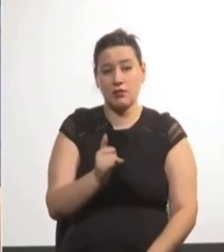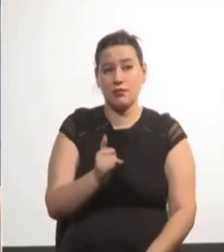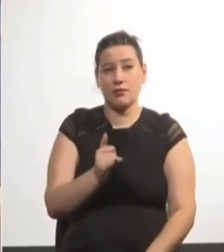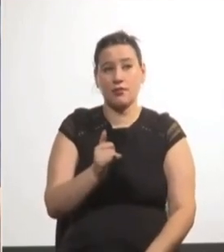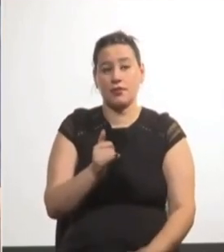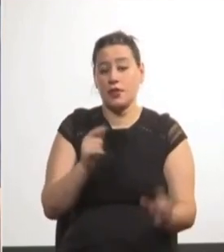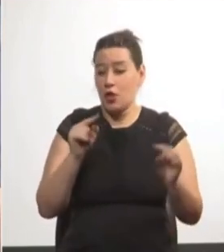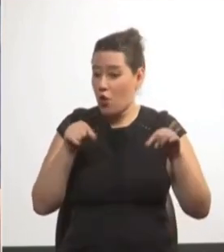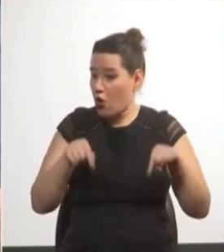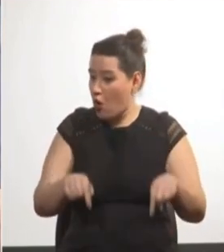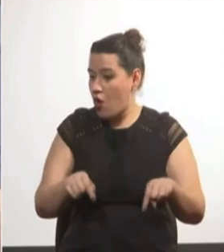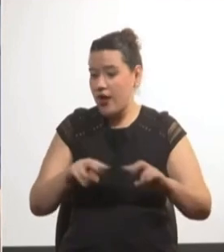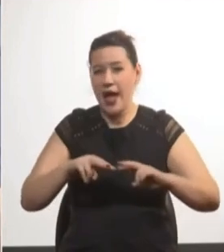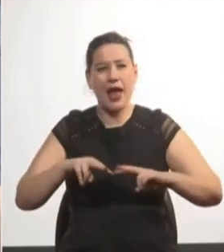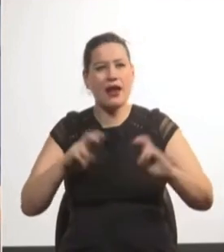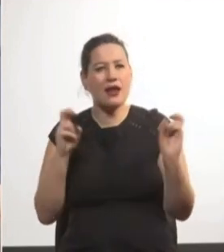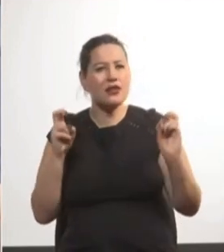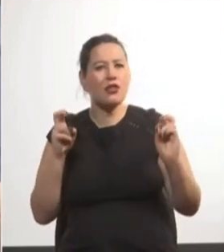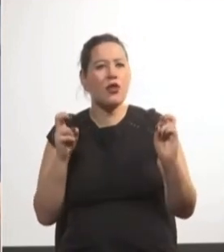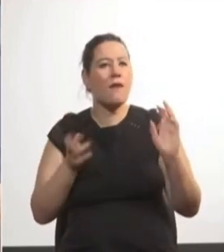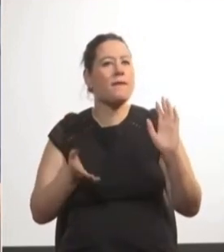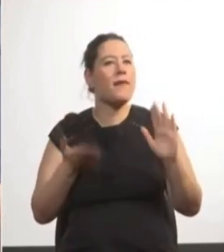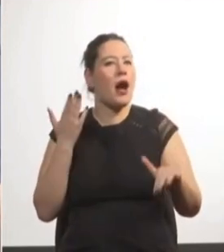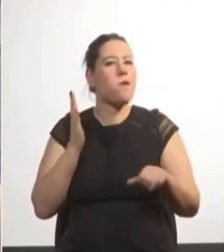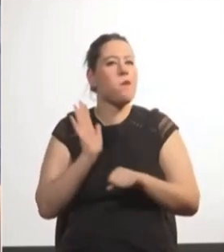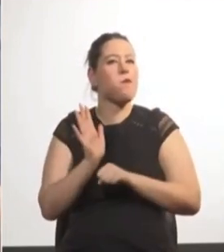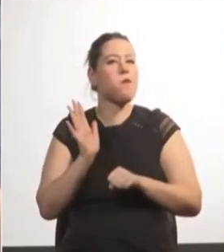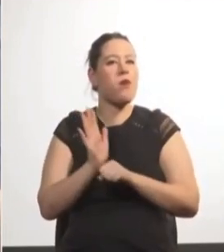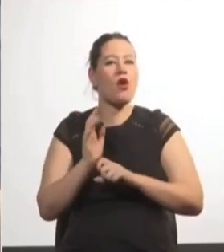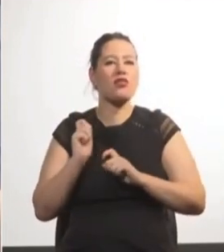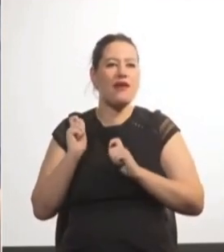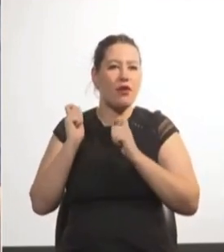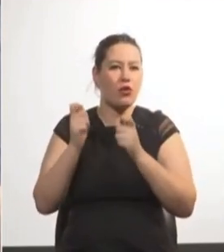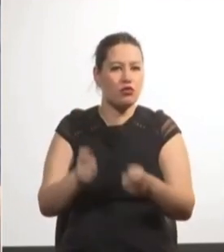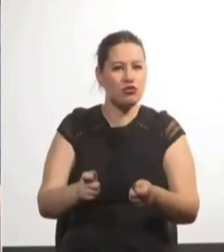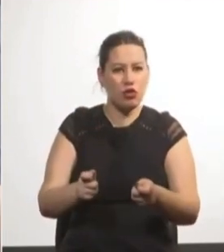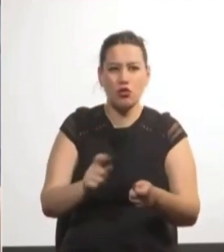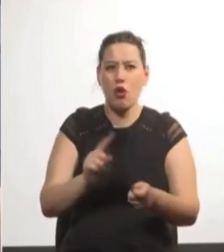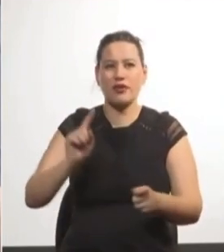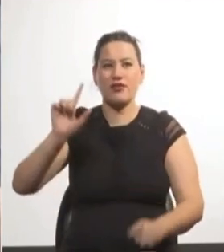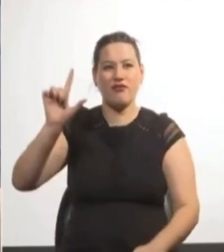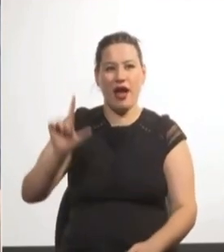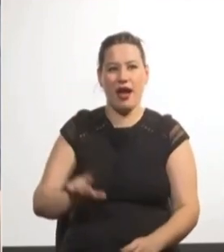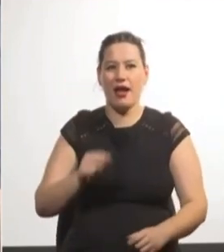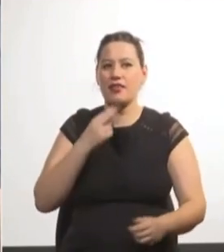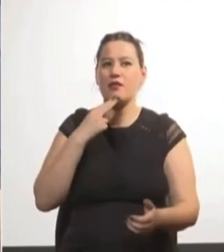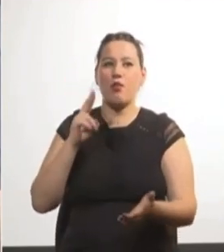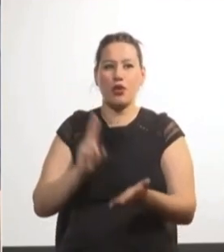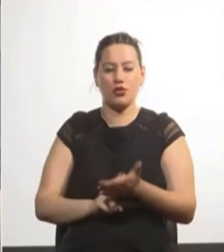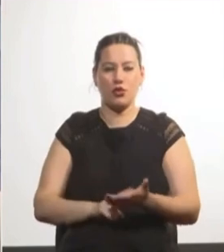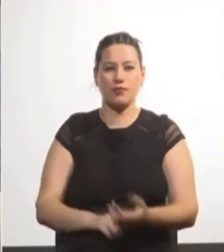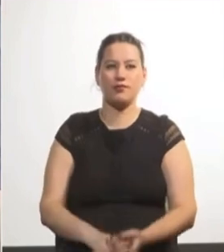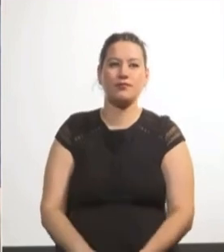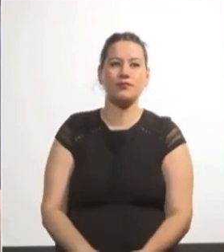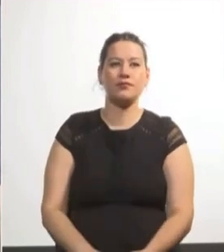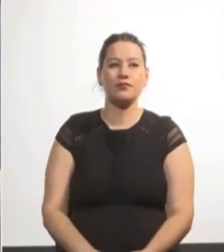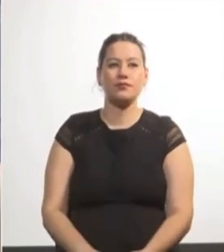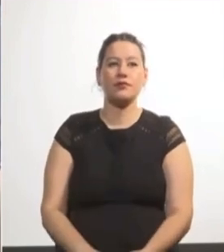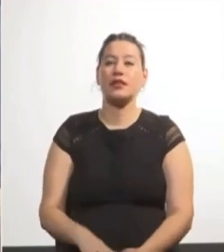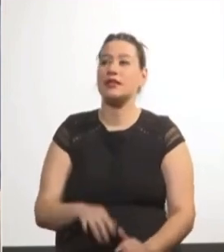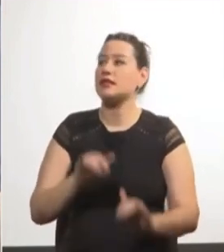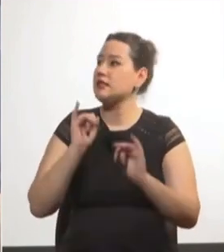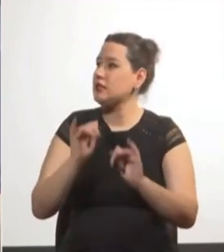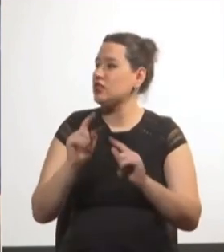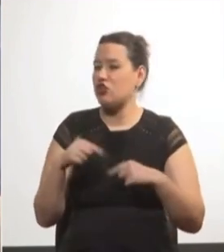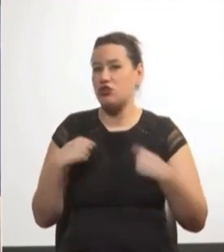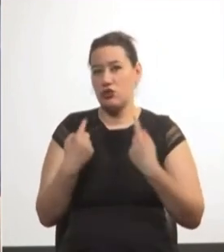lo que hoy estamos analizando es más una devolución que una baja de impuestos. Porque si nosotros